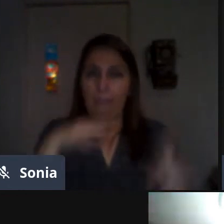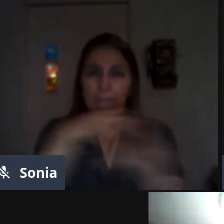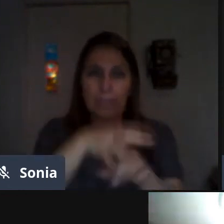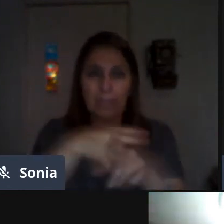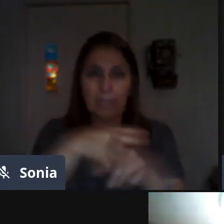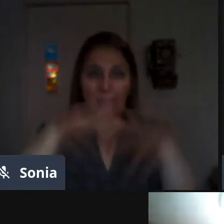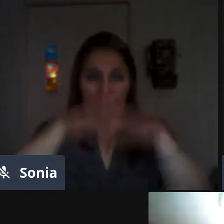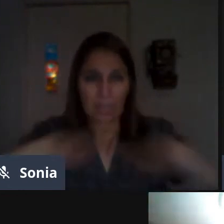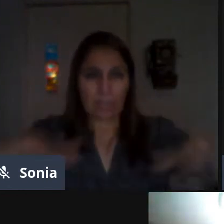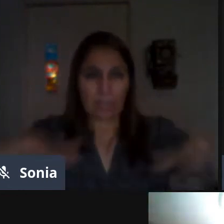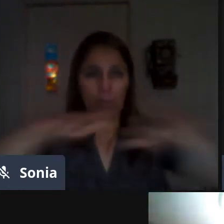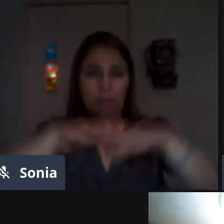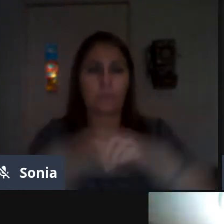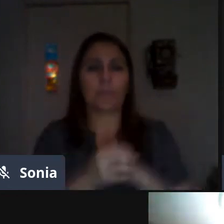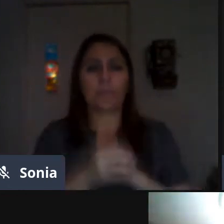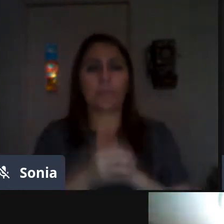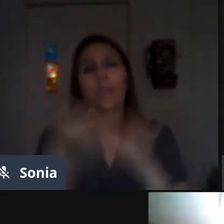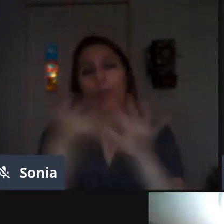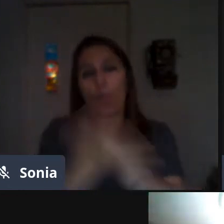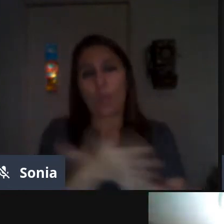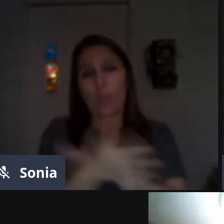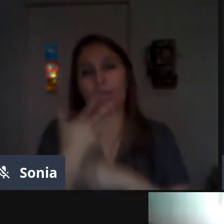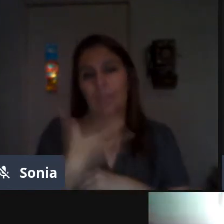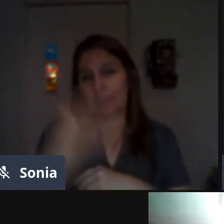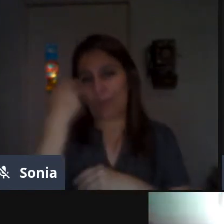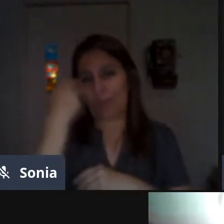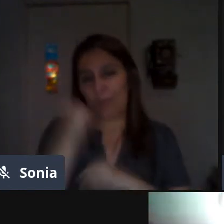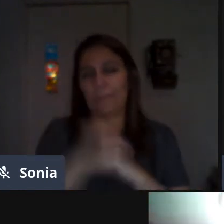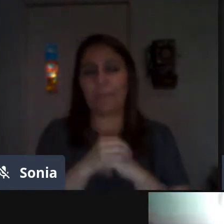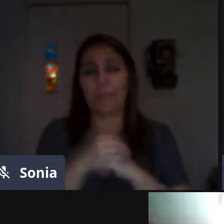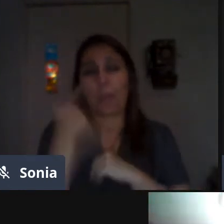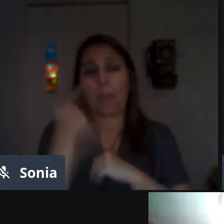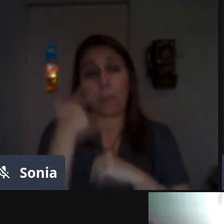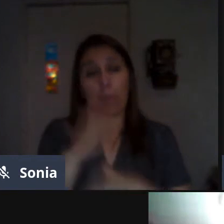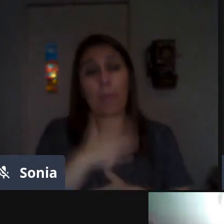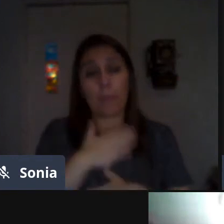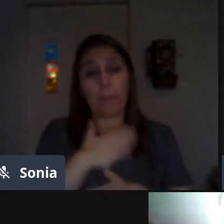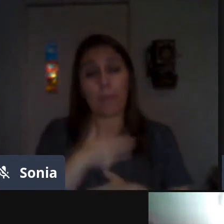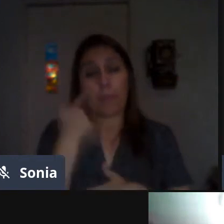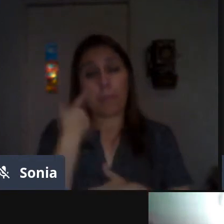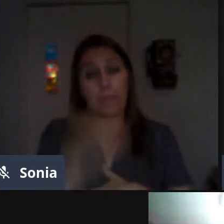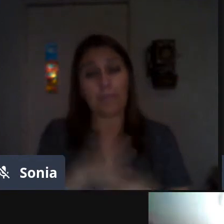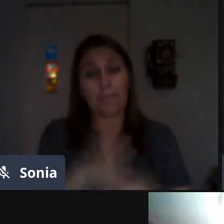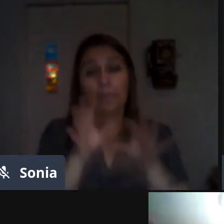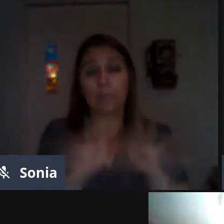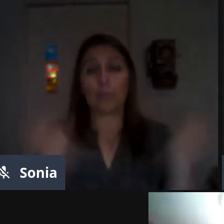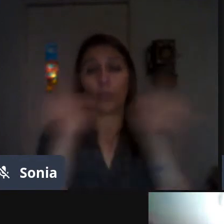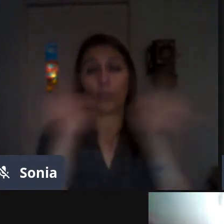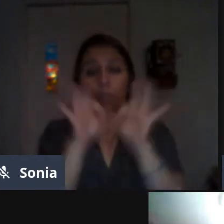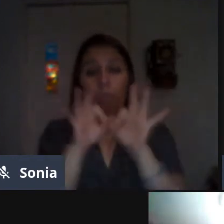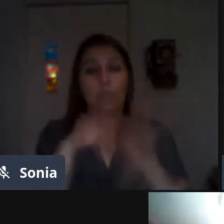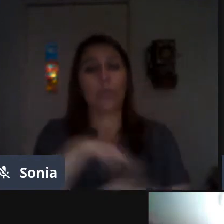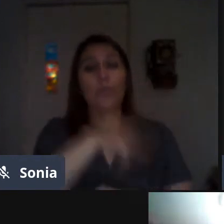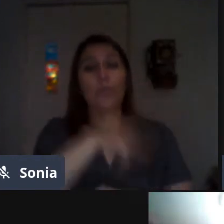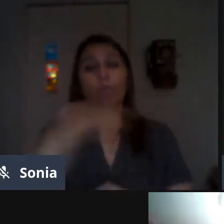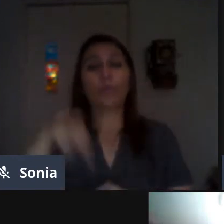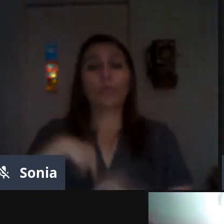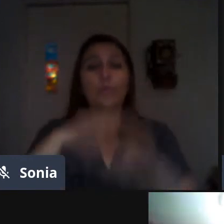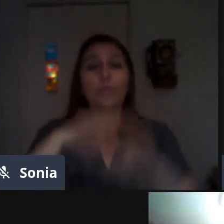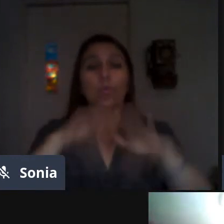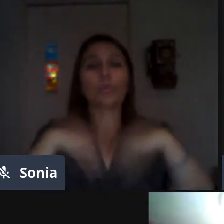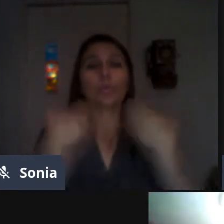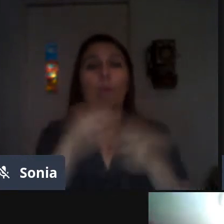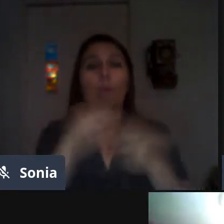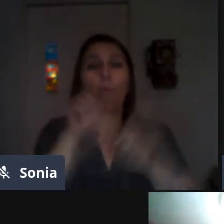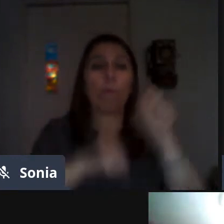no obstante como les decía al inicio también a mí me parece importante y cruzaba como nosotros de verdad podemos empezar a llegar con el arte